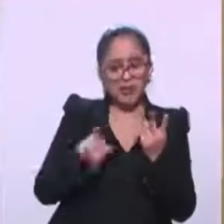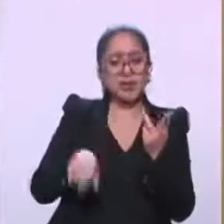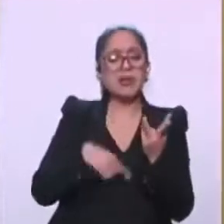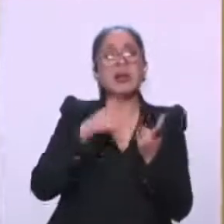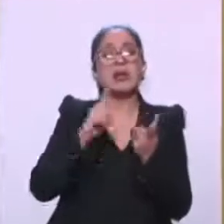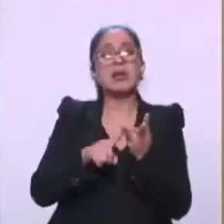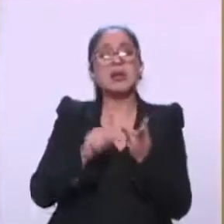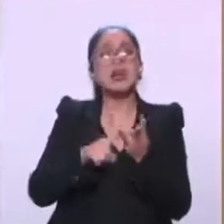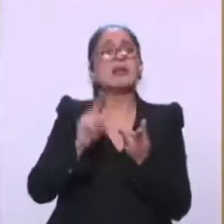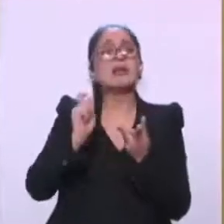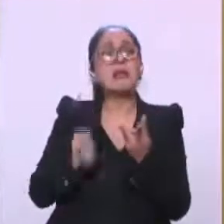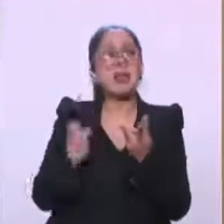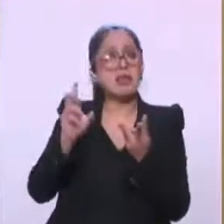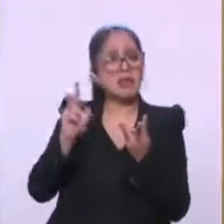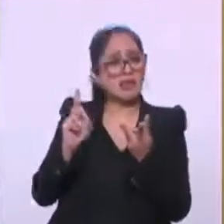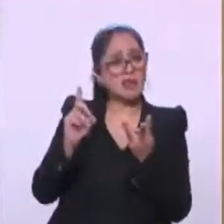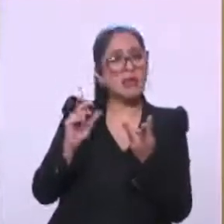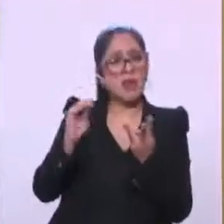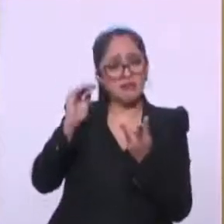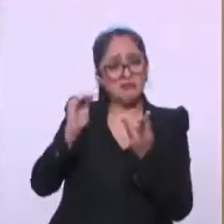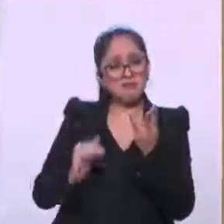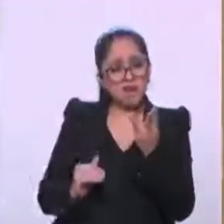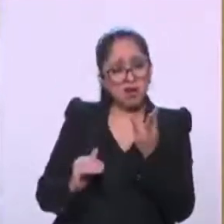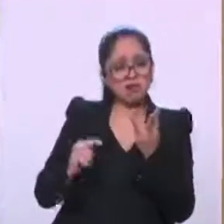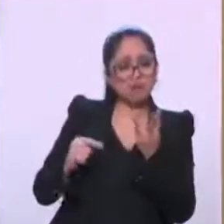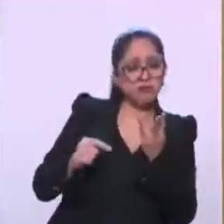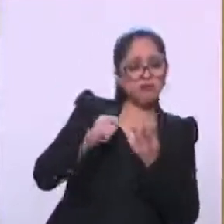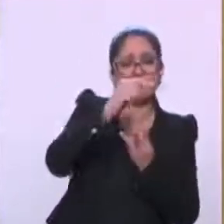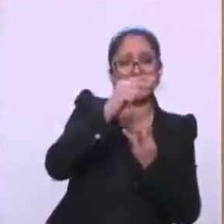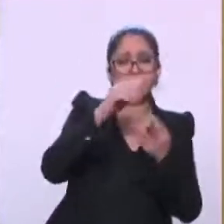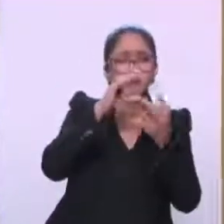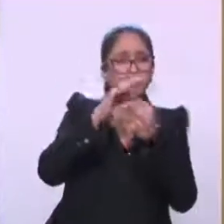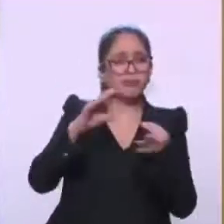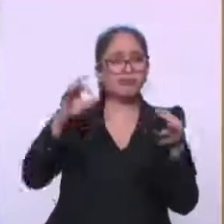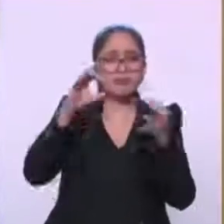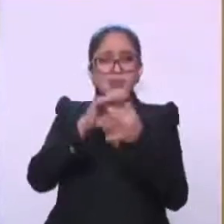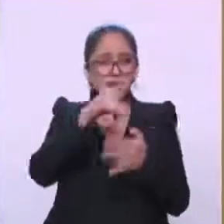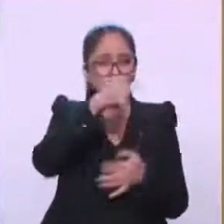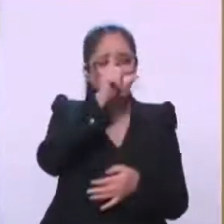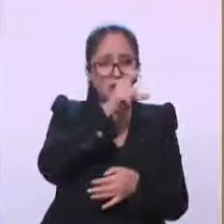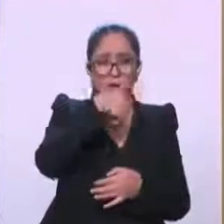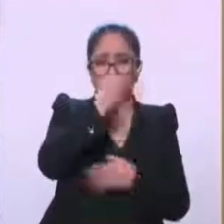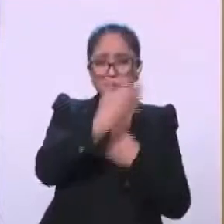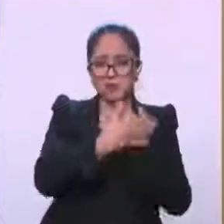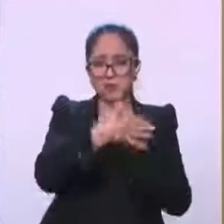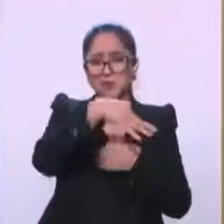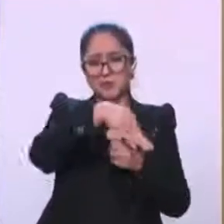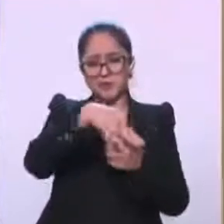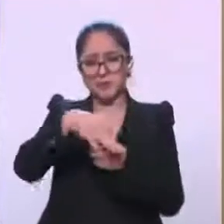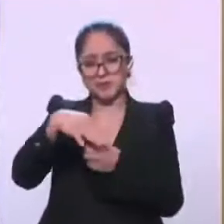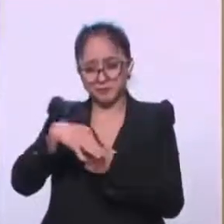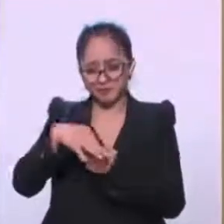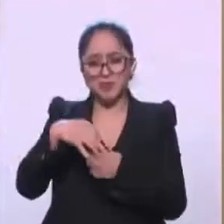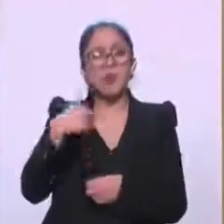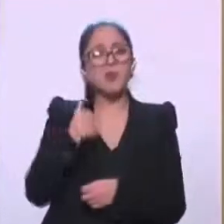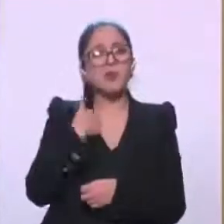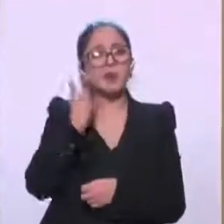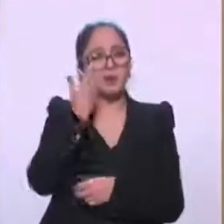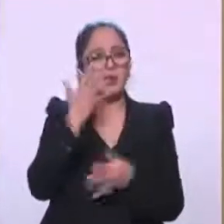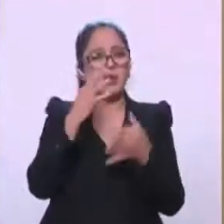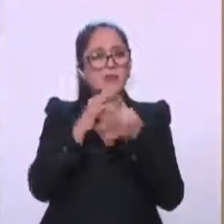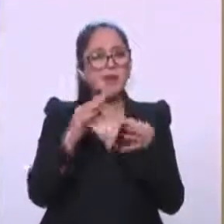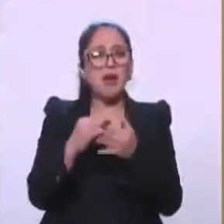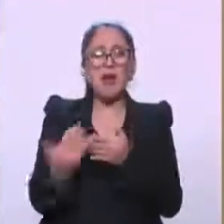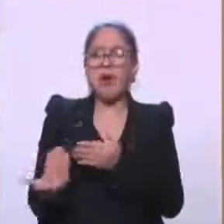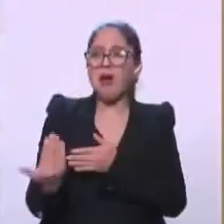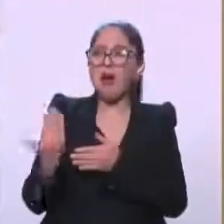bajos. Todo esto va a cambiar mucho el juego electoral. Y como ejemplo les pongo nada más lo que ha pasado en los últimos 2 años.